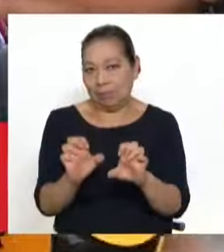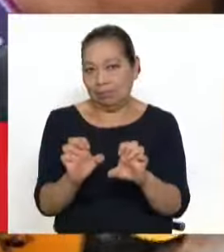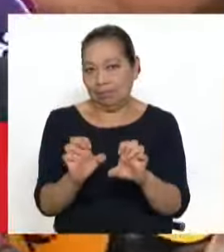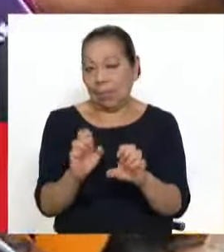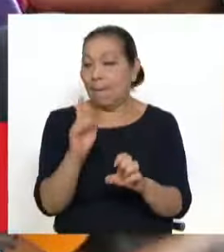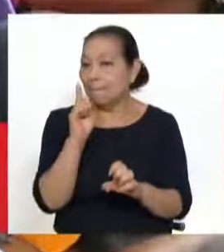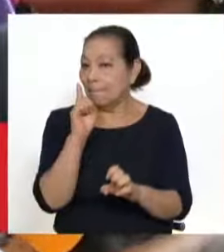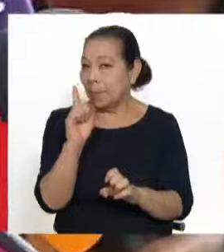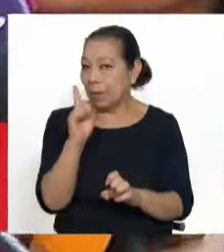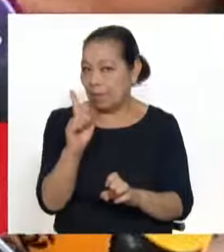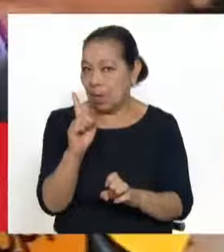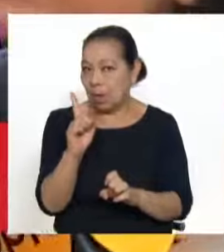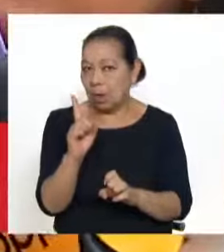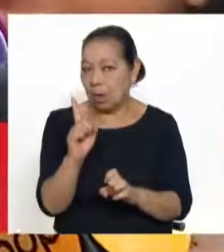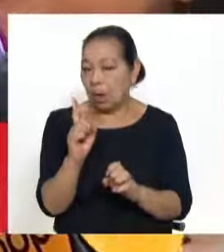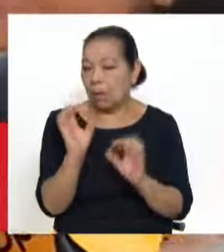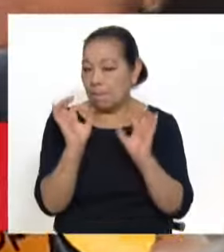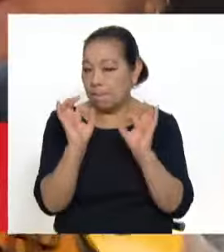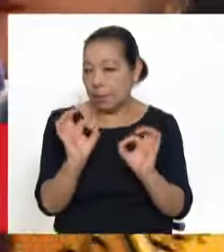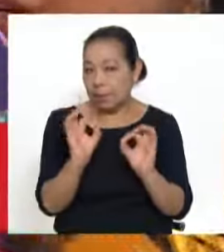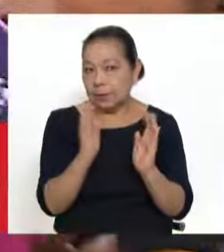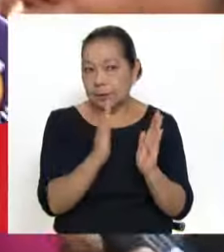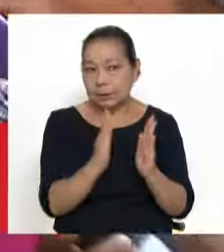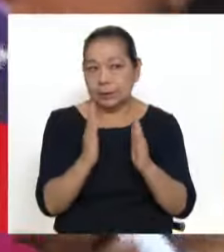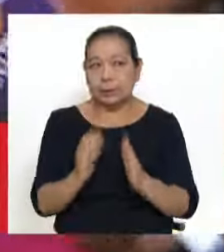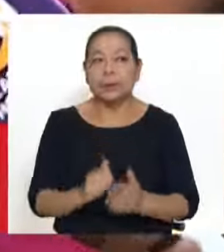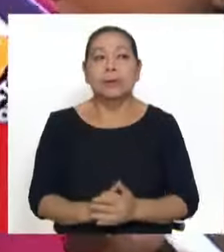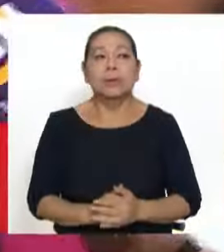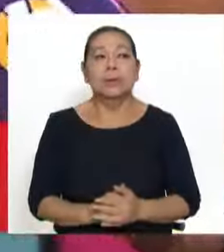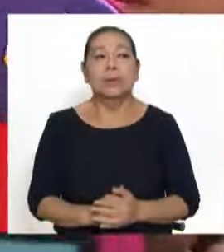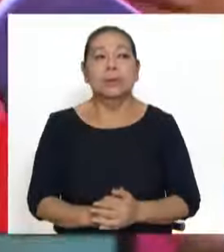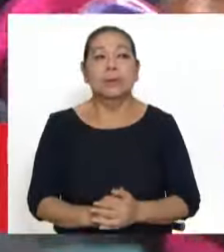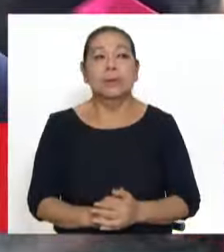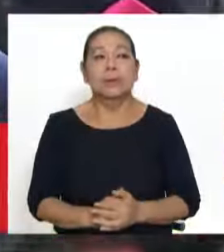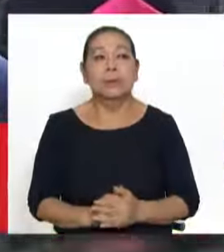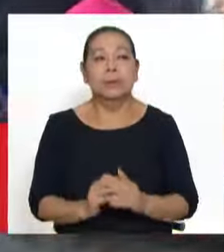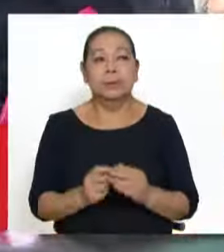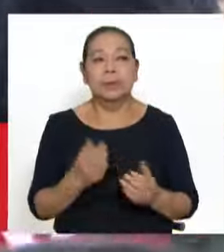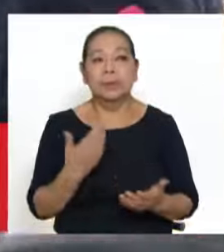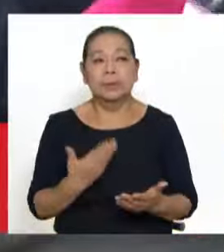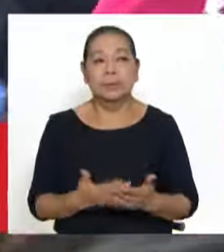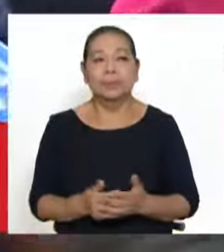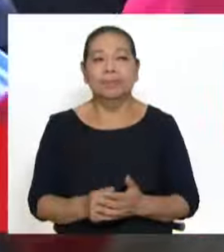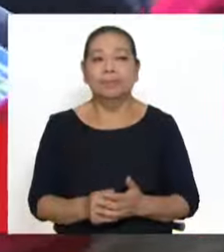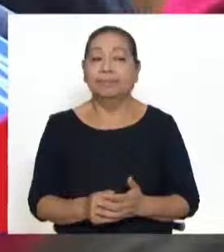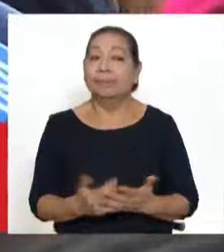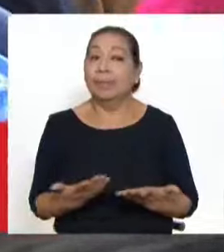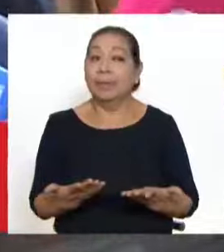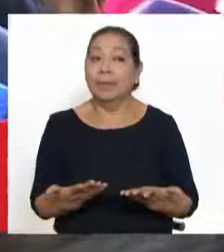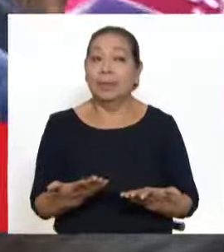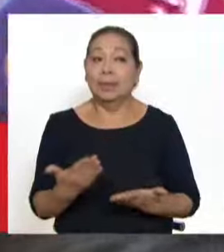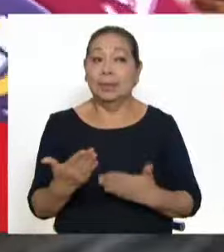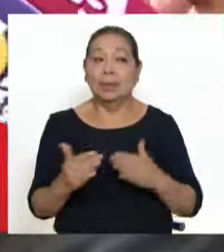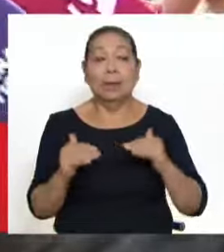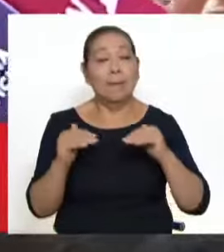manera muy, muy precisa. El tema de la presidenta ya está. Muchas gracias. Yo creo que